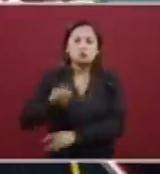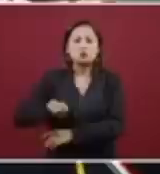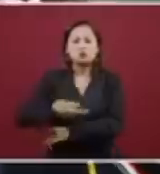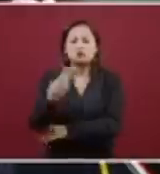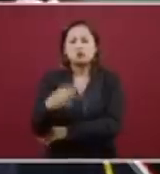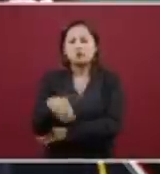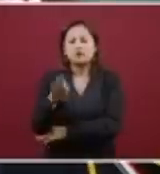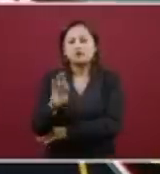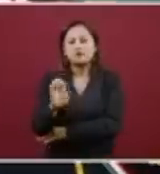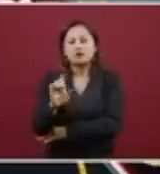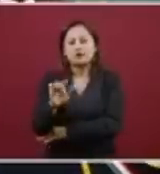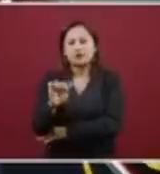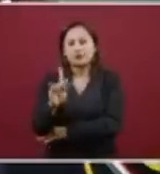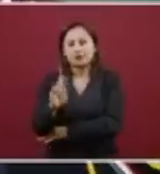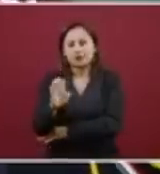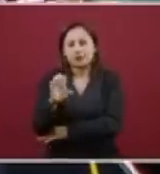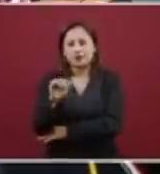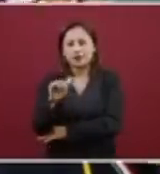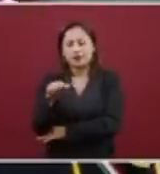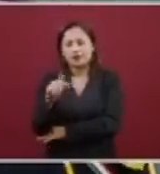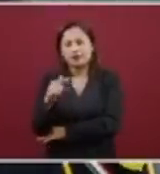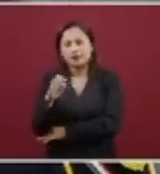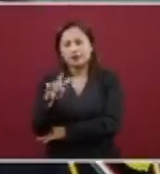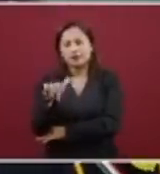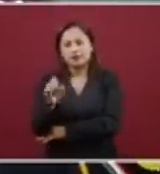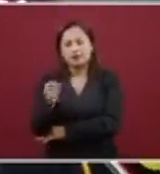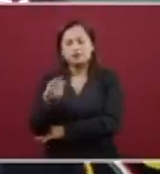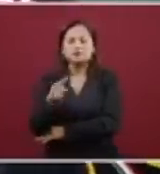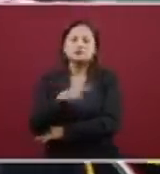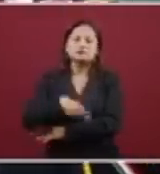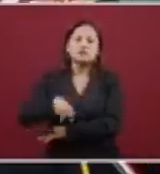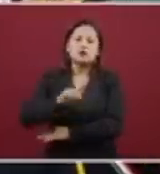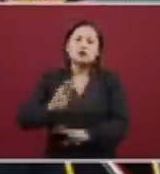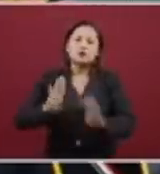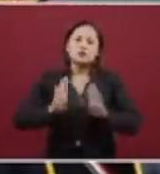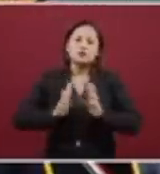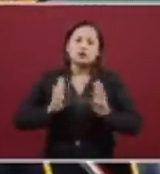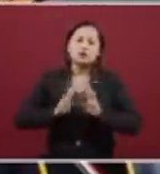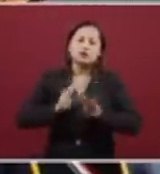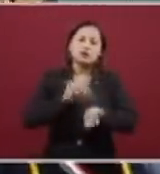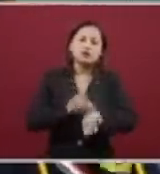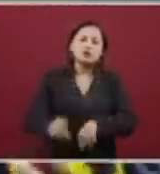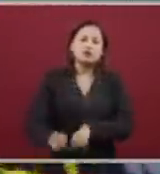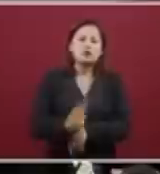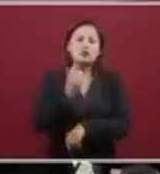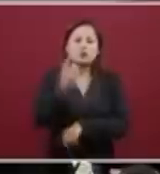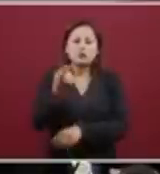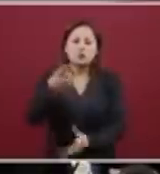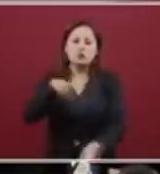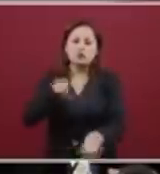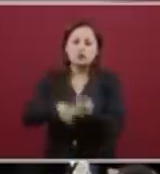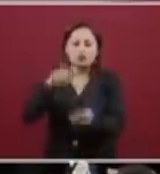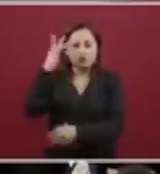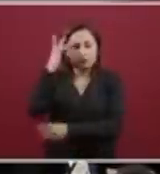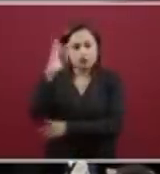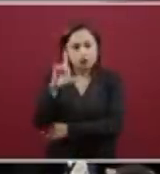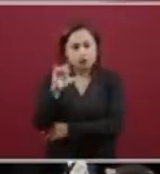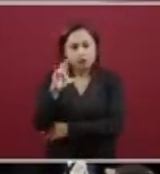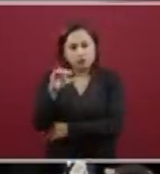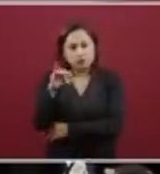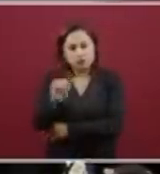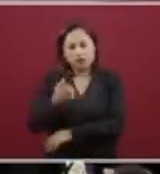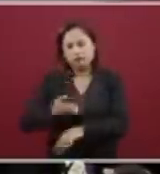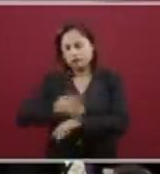convivencia operacional y en el interior de la base aérea militar número uno en santa lucia estado de mexico se trata sin duda alguna